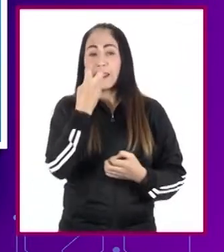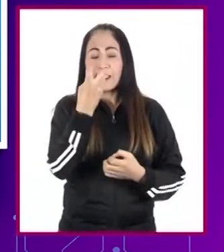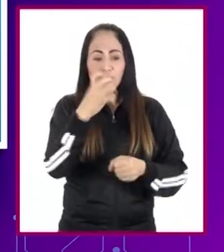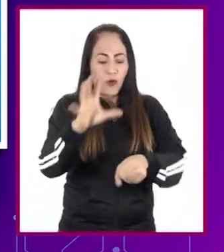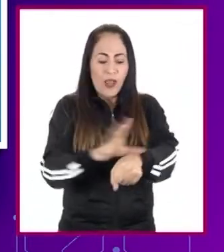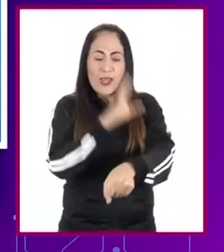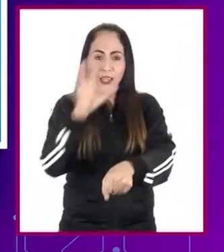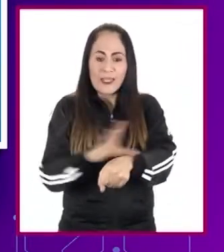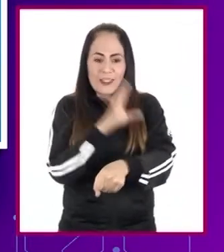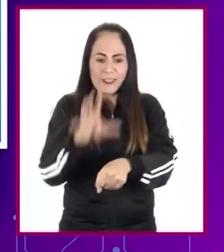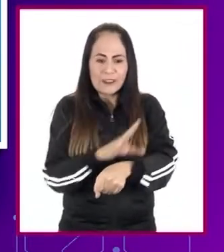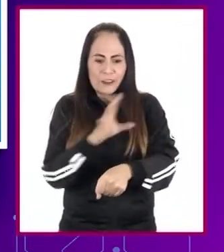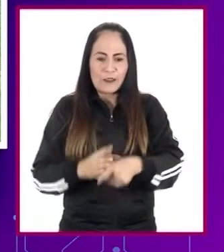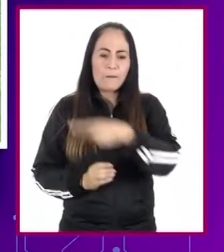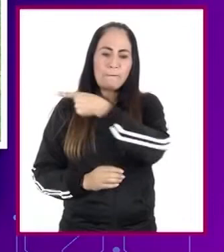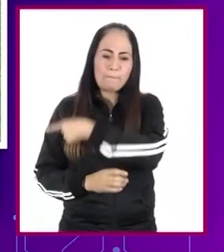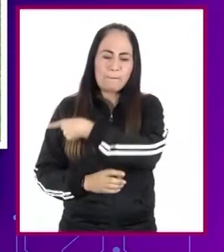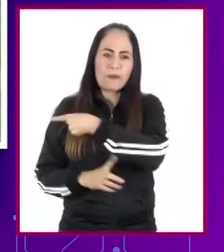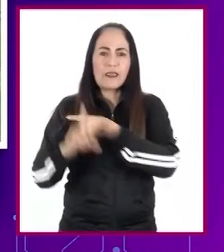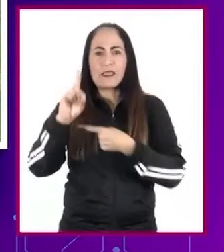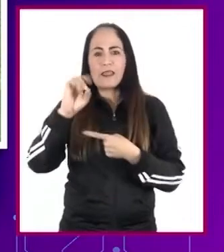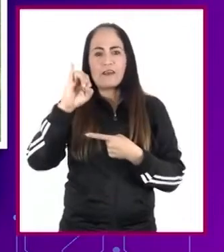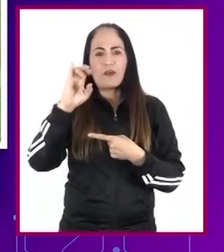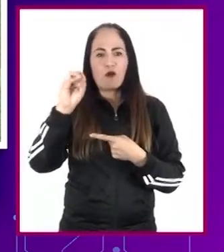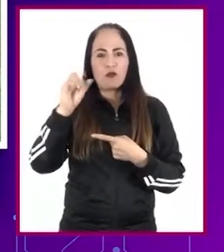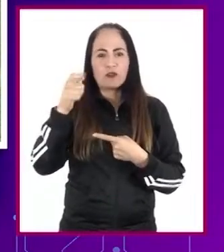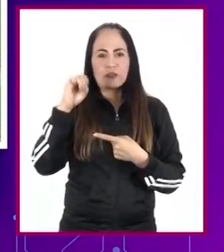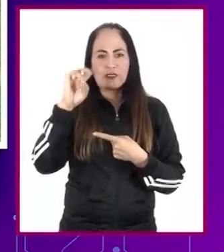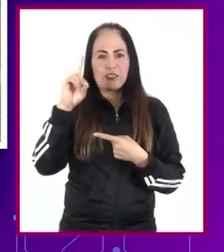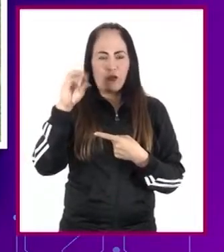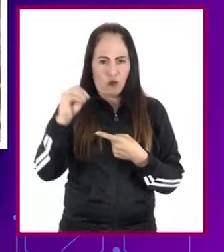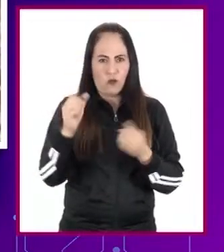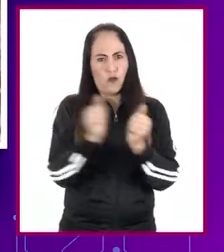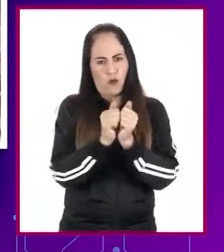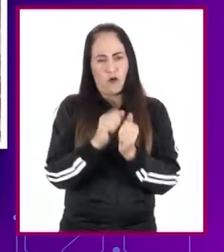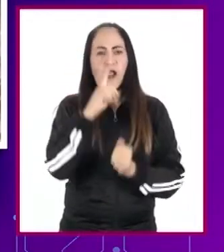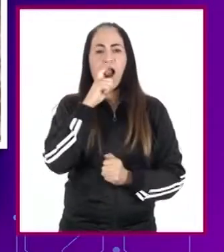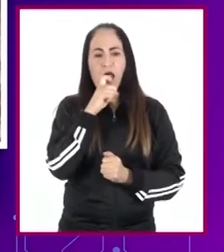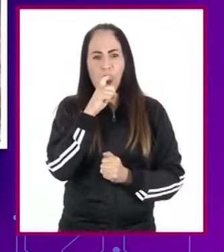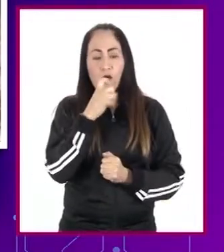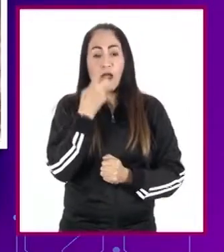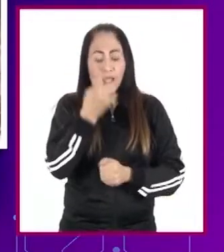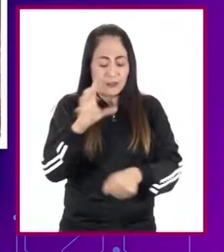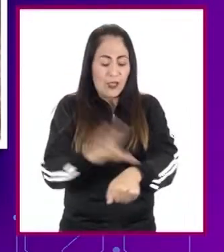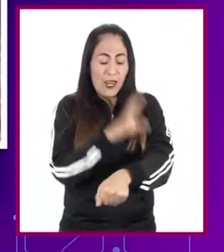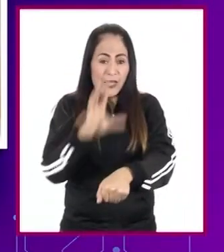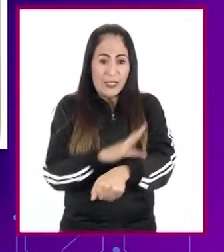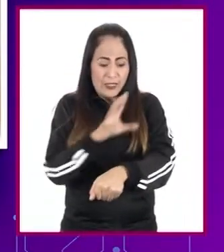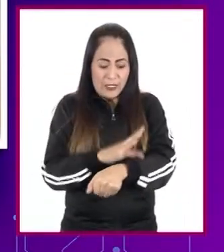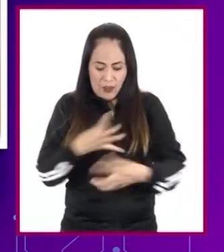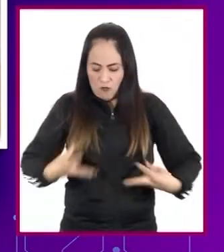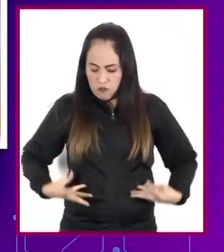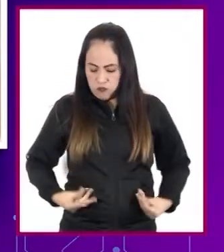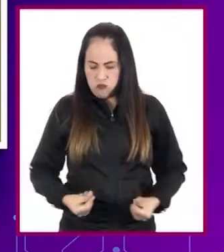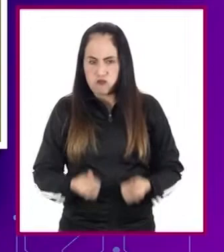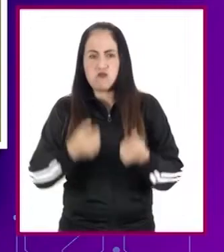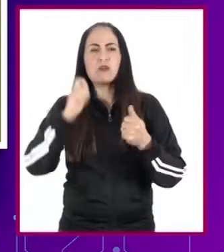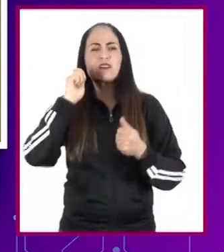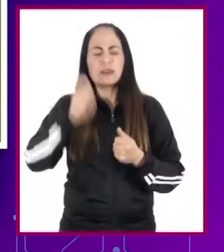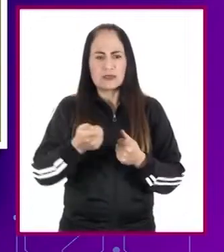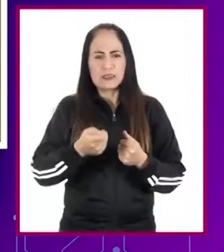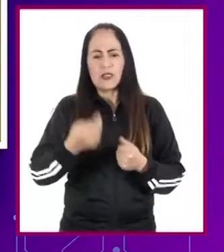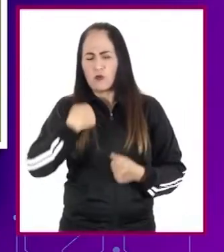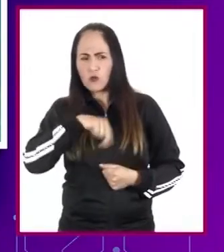forma dióxido de carbono y agua. Gran parte de la energía liberada sirve para que todos los organismos llevemos a cabo